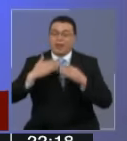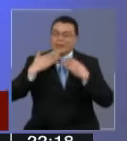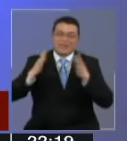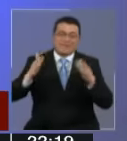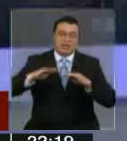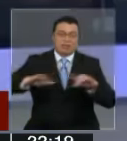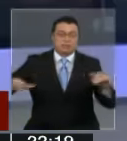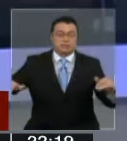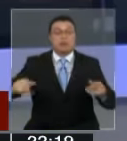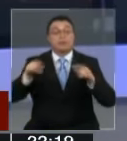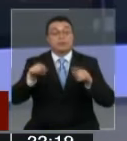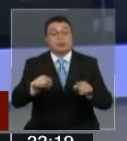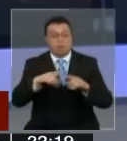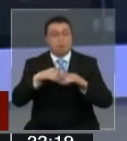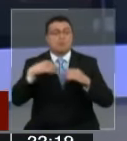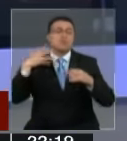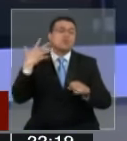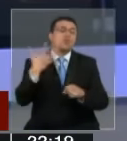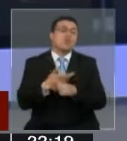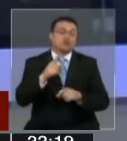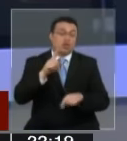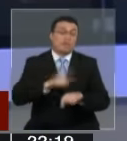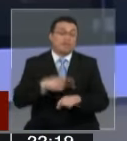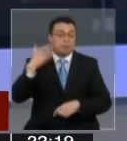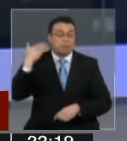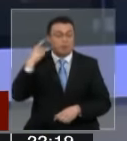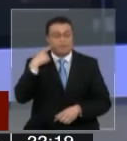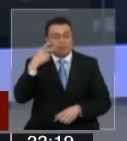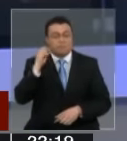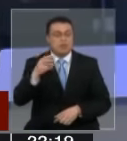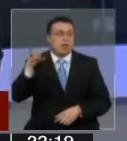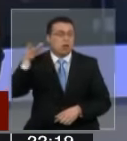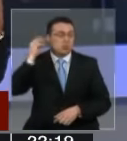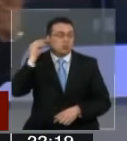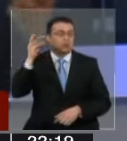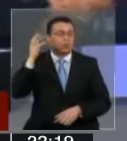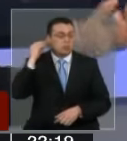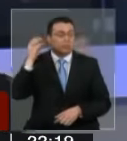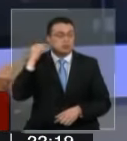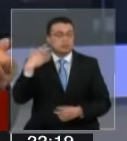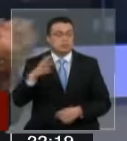qué? Porque hace mucho tiempo que nosotros venimos escuchando, no de